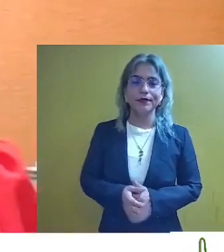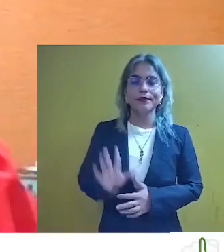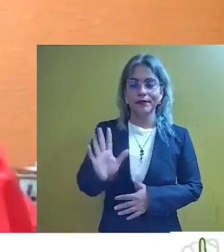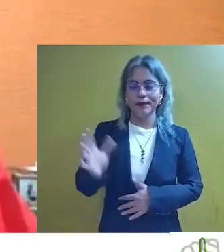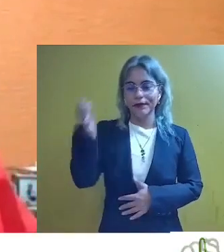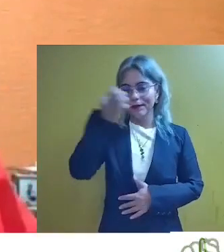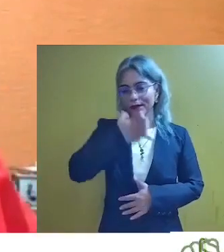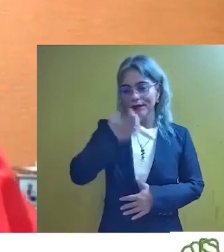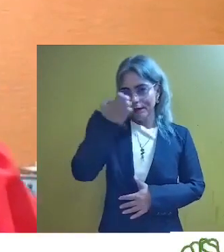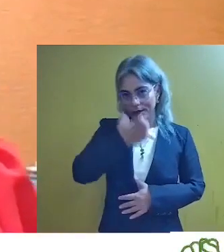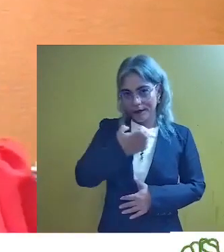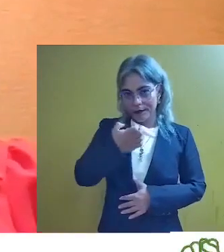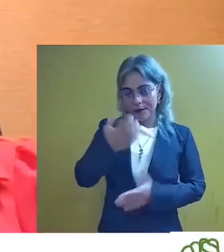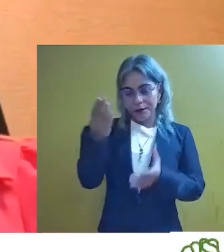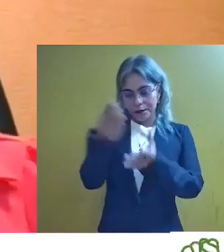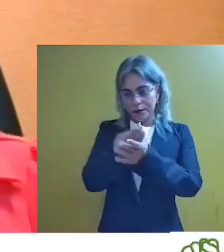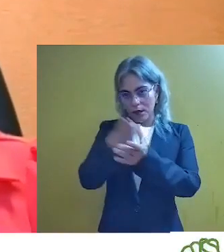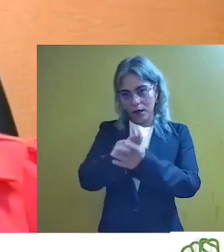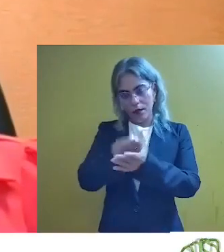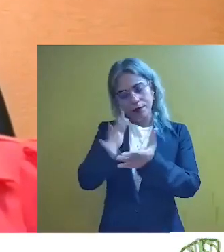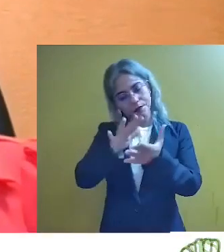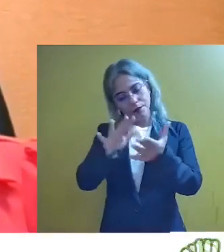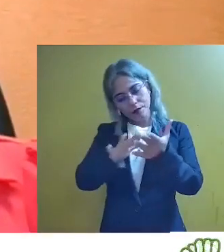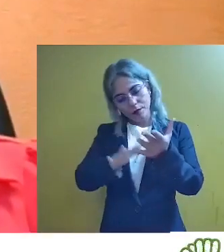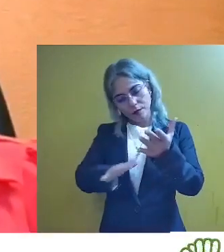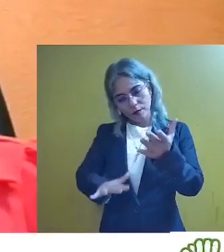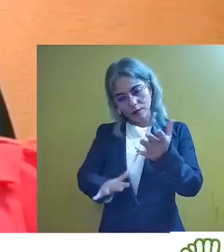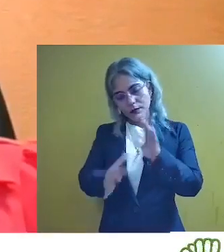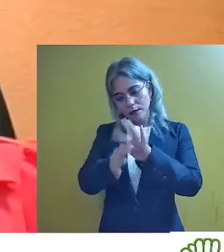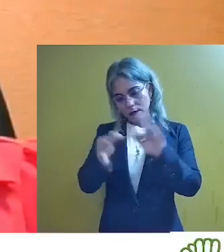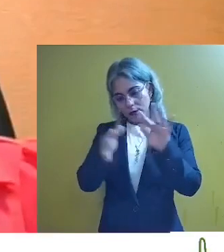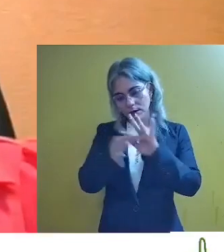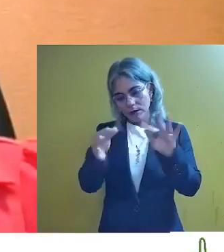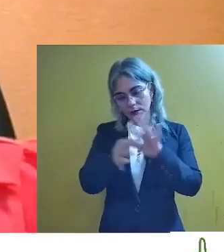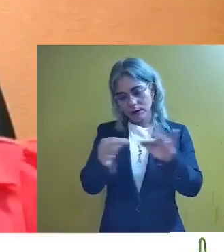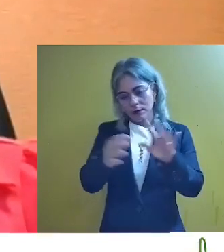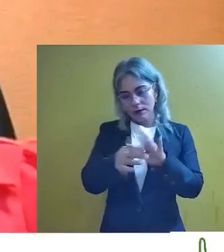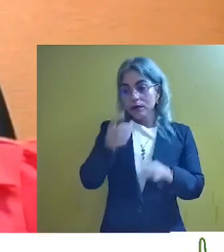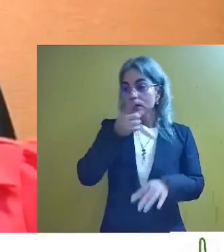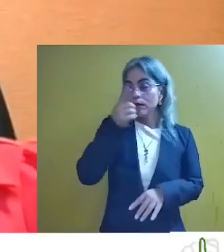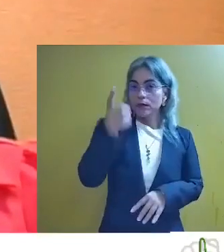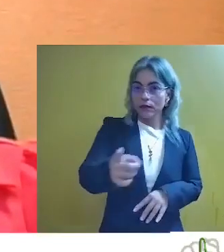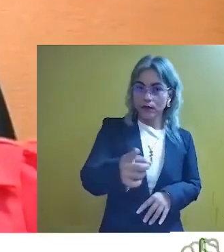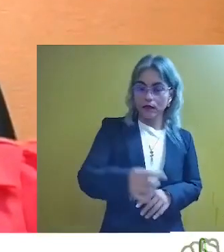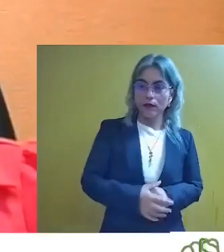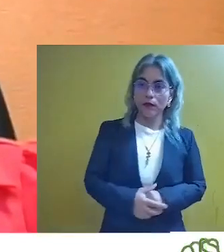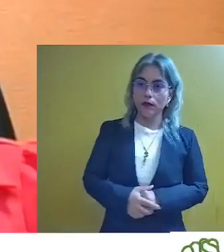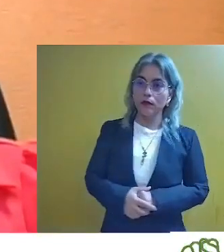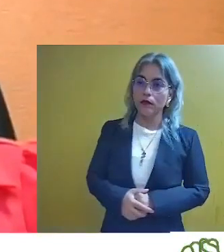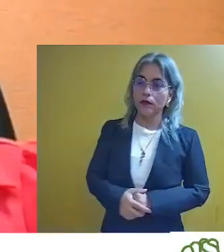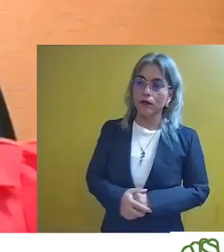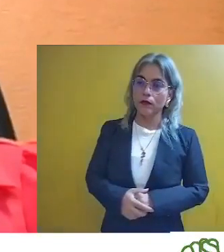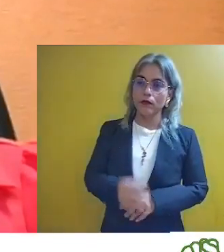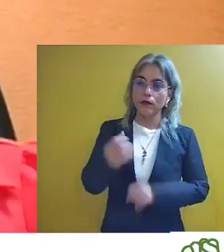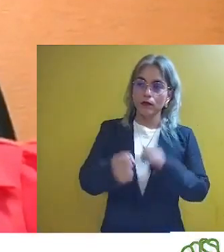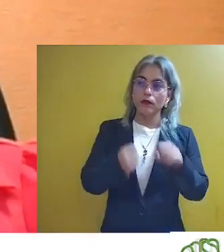el expediente, en la demanda se presentó en el año